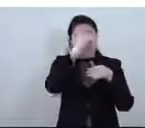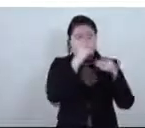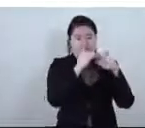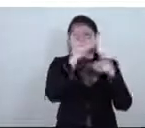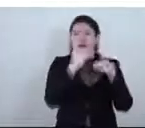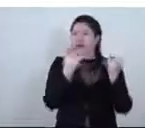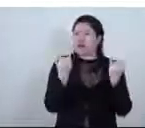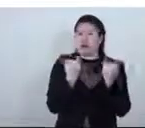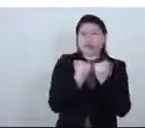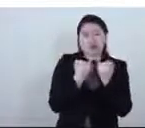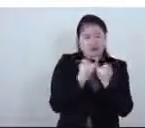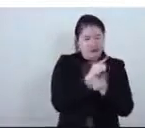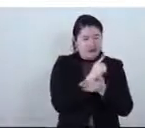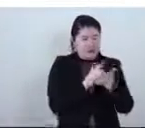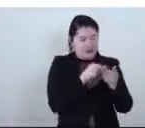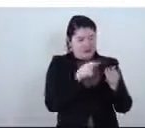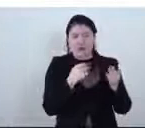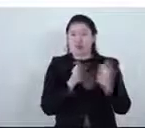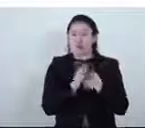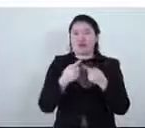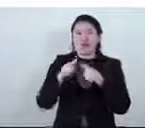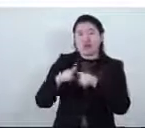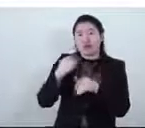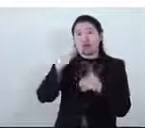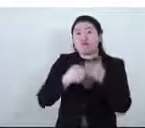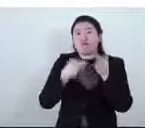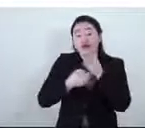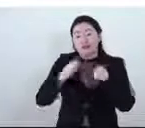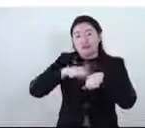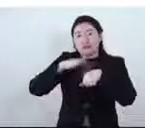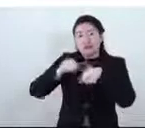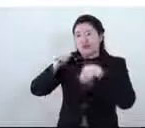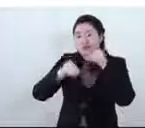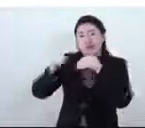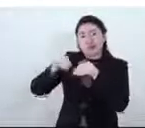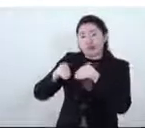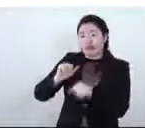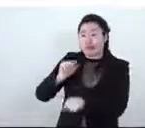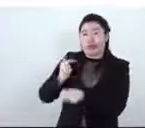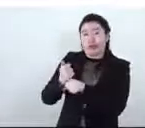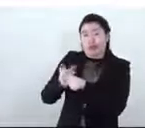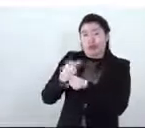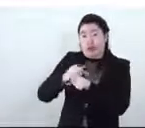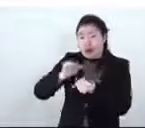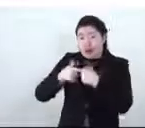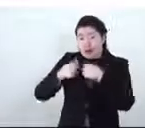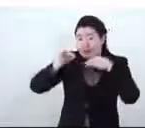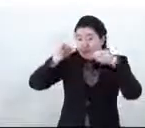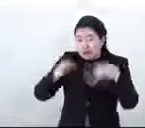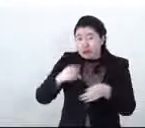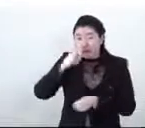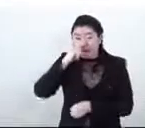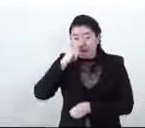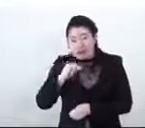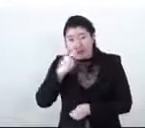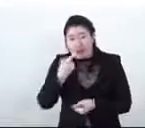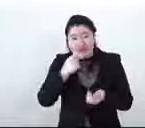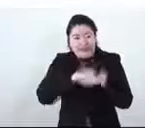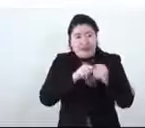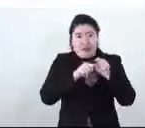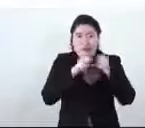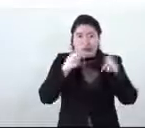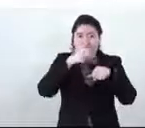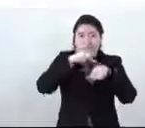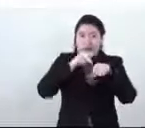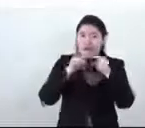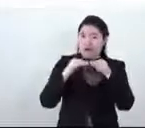losa no refleja las dimensiones requeridas de recubrimiento. No se identificó evidencia obvia de una falla grieta persistente en la superficie de fractura